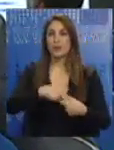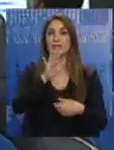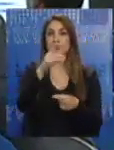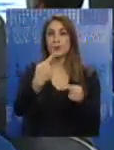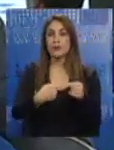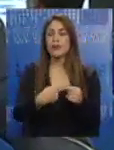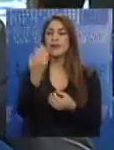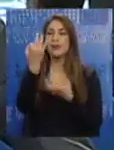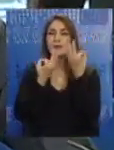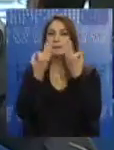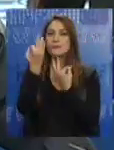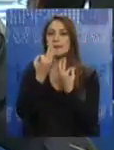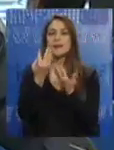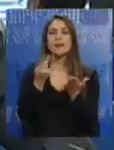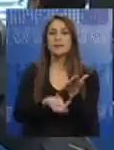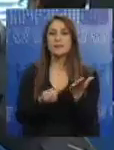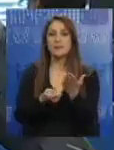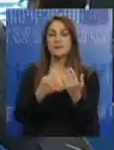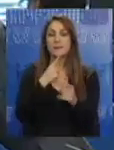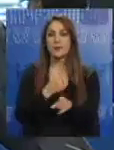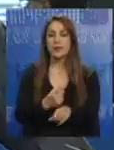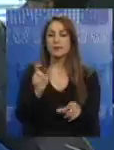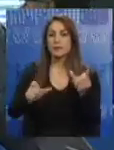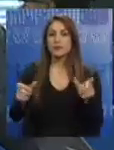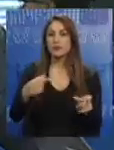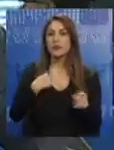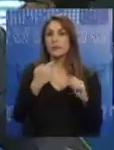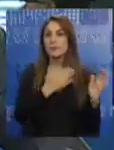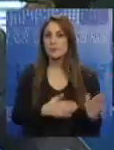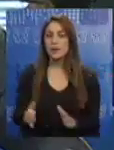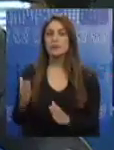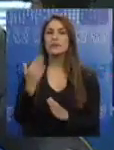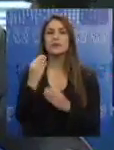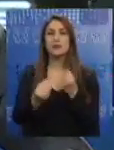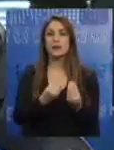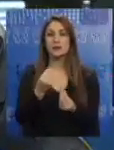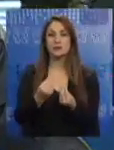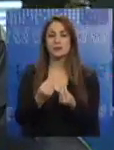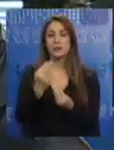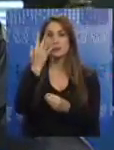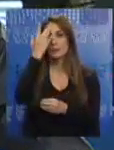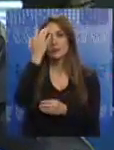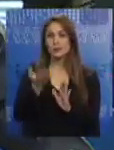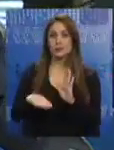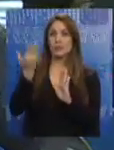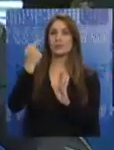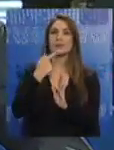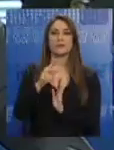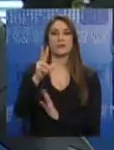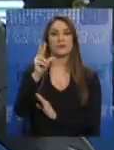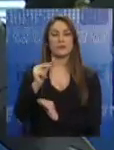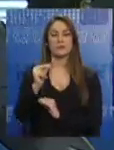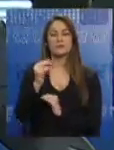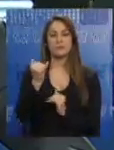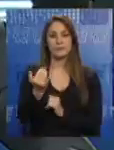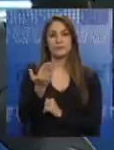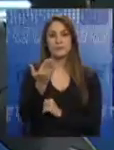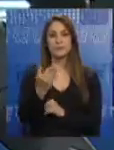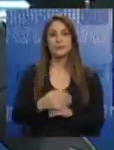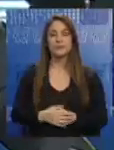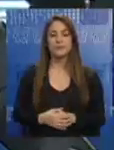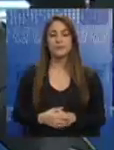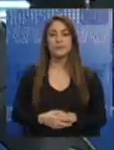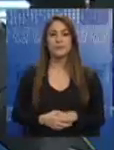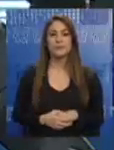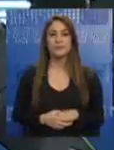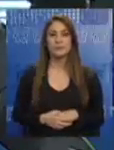para darnos a conocer estas impresiones y los operativos ejecutados para evitar la especulación de precios. Adelante, Isaías, el país te